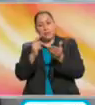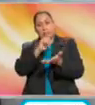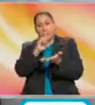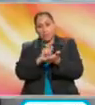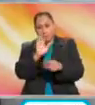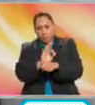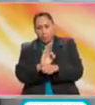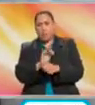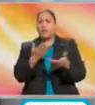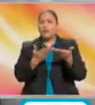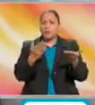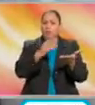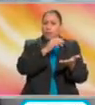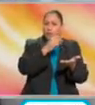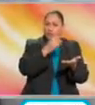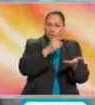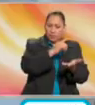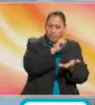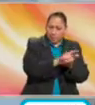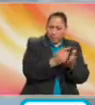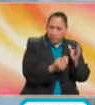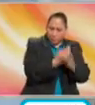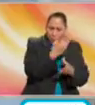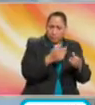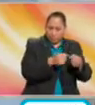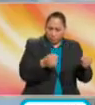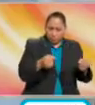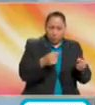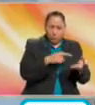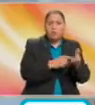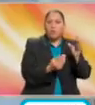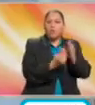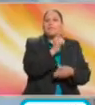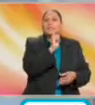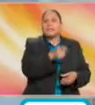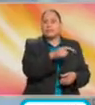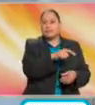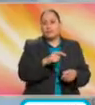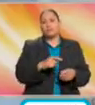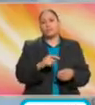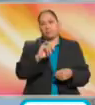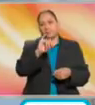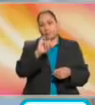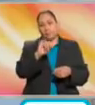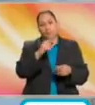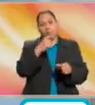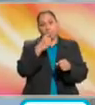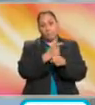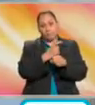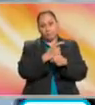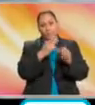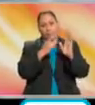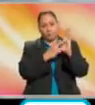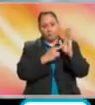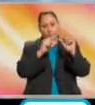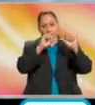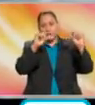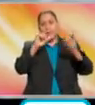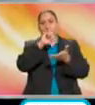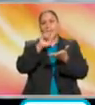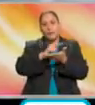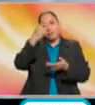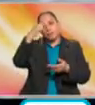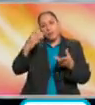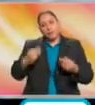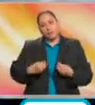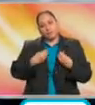diferencias hay ahorita con respecto a la Constitución nueva? Mira, se creó en primer término la ley de convivencia, ¿no?